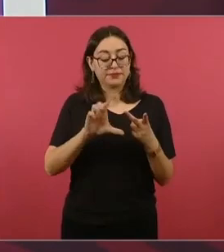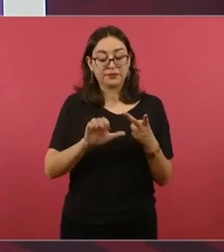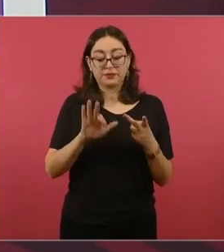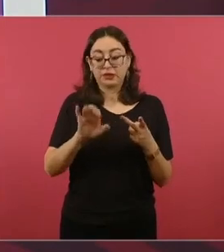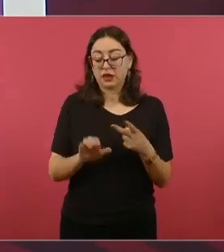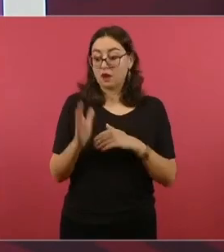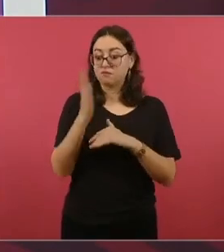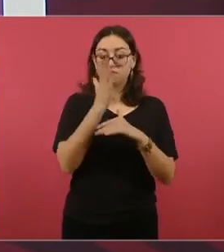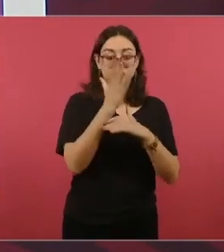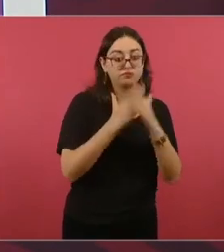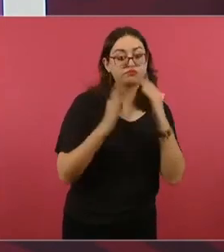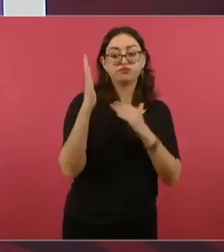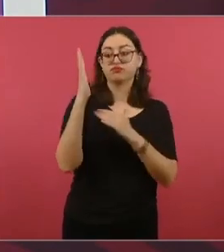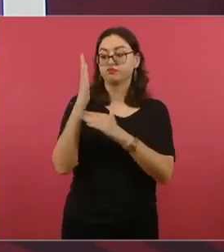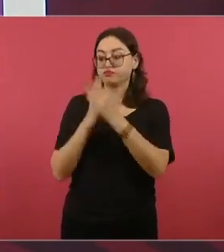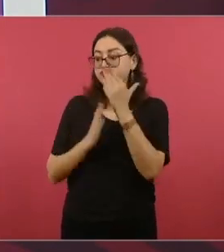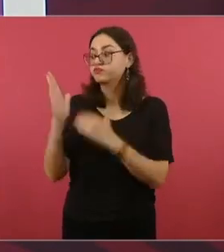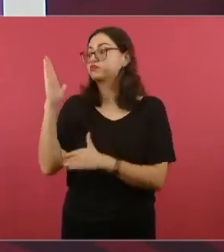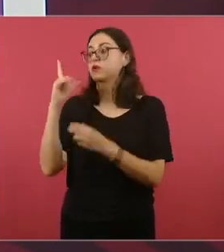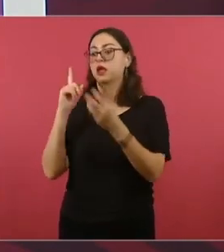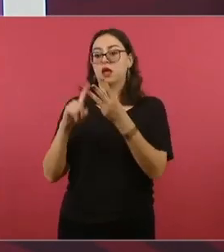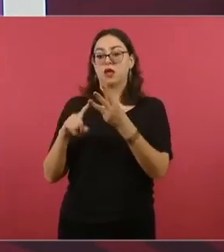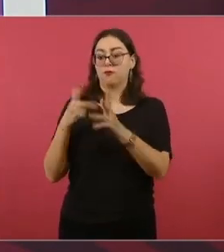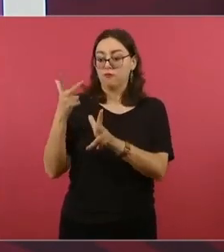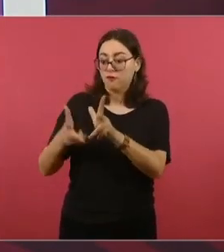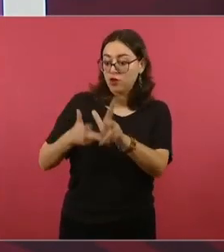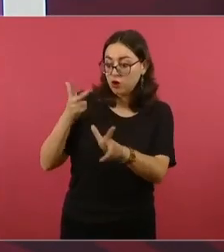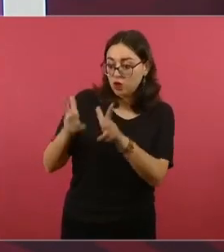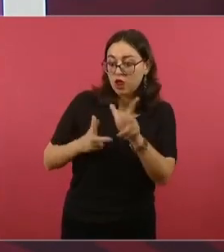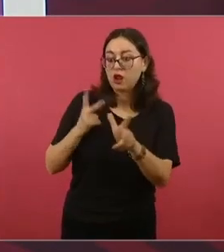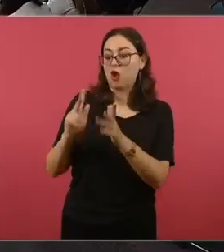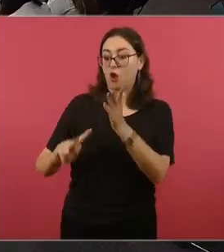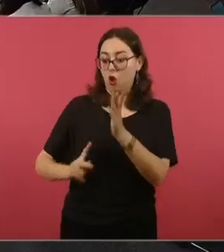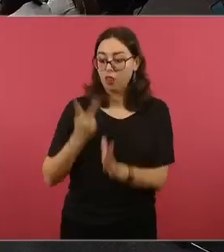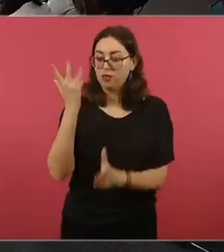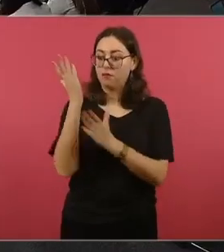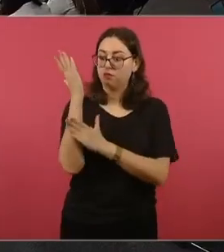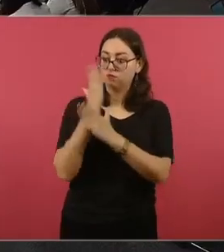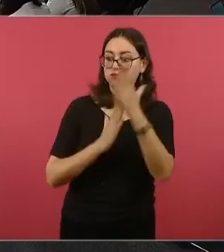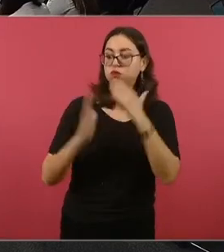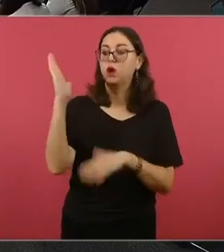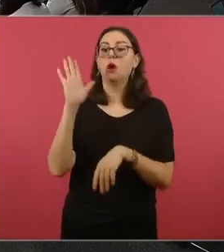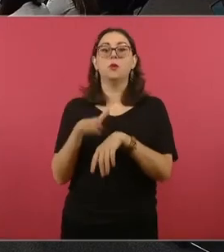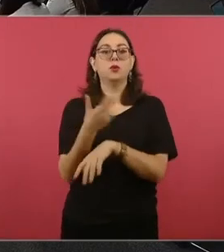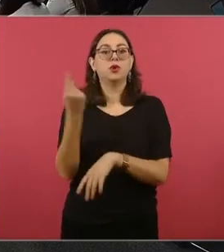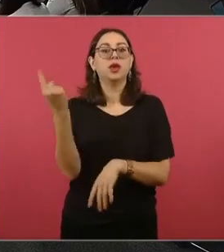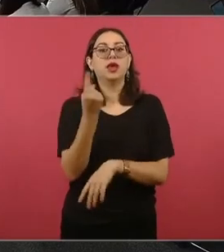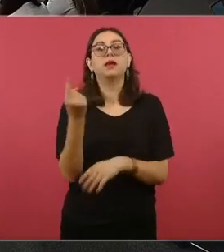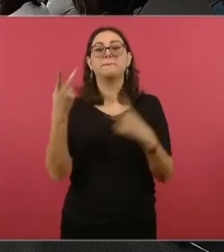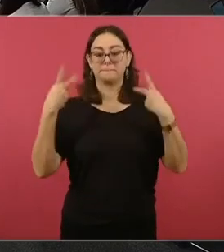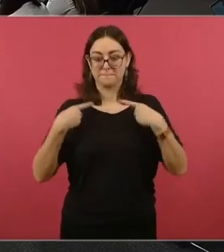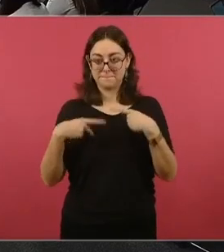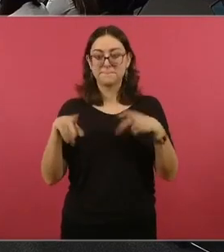con los ferrocarriles, pues es por los trabajadores.